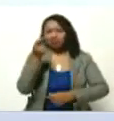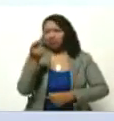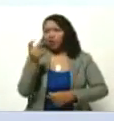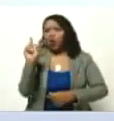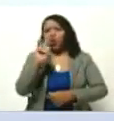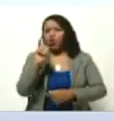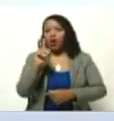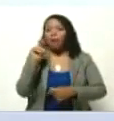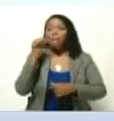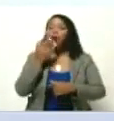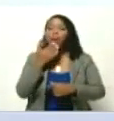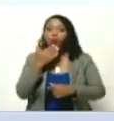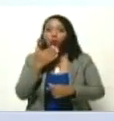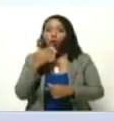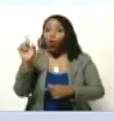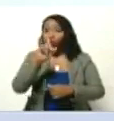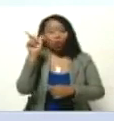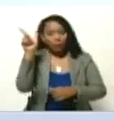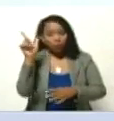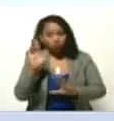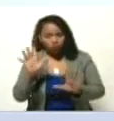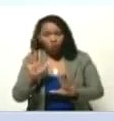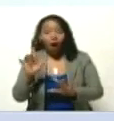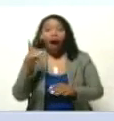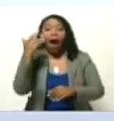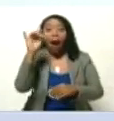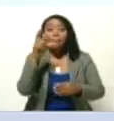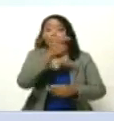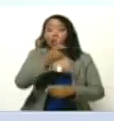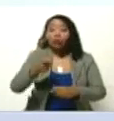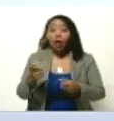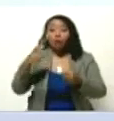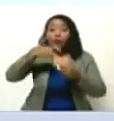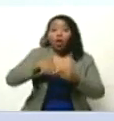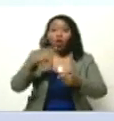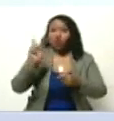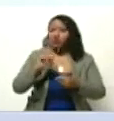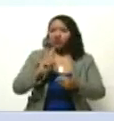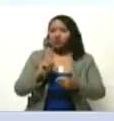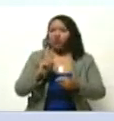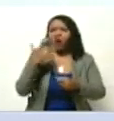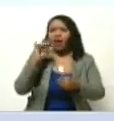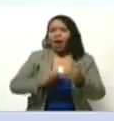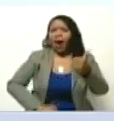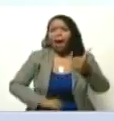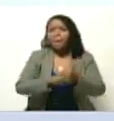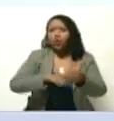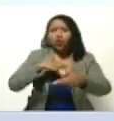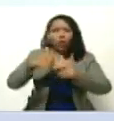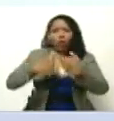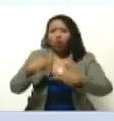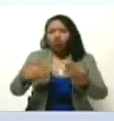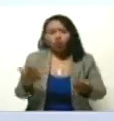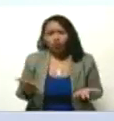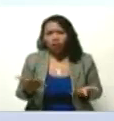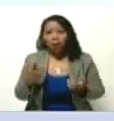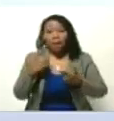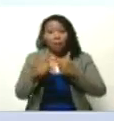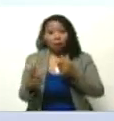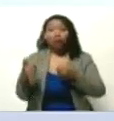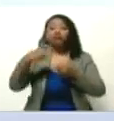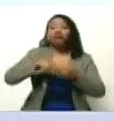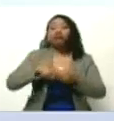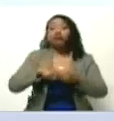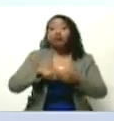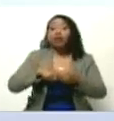no son del PSUV, se han registrado personas que no son ni siquiera apoyan a la revolución. Pero se han registrado